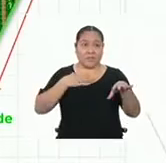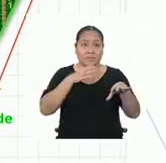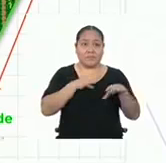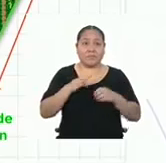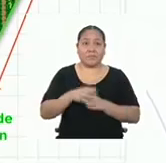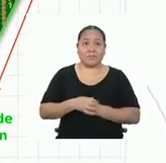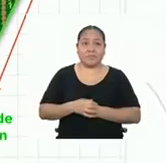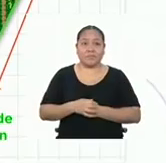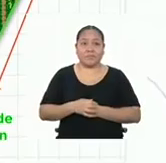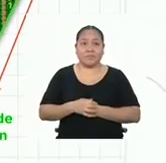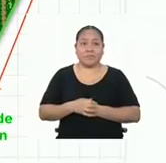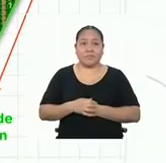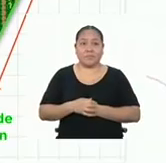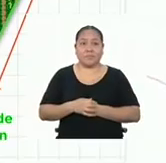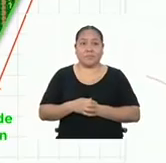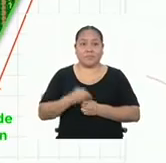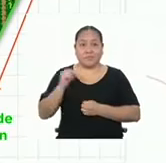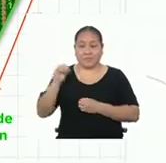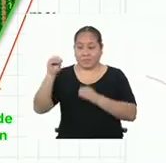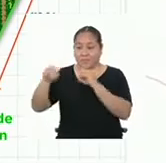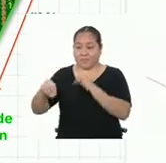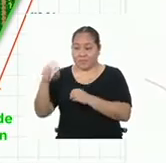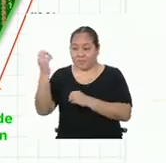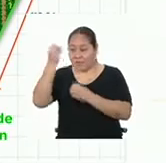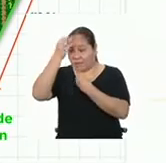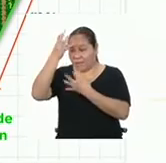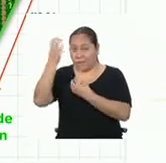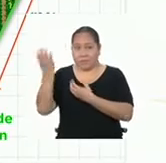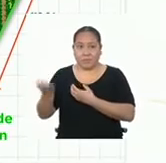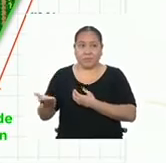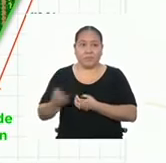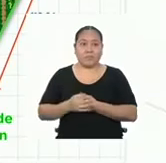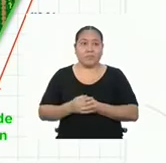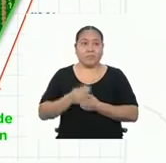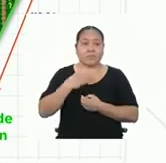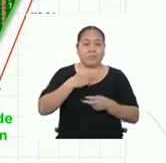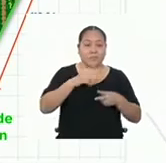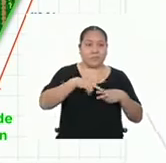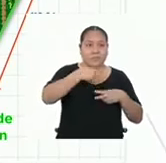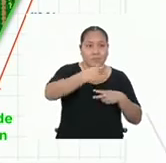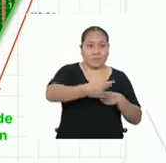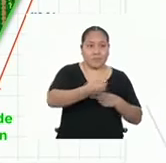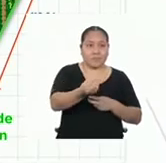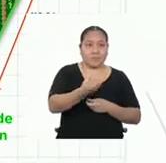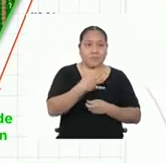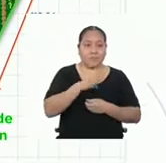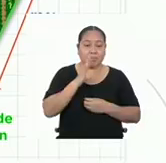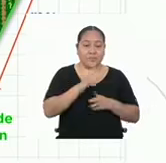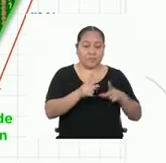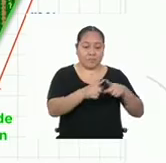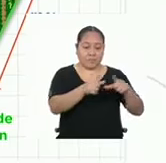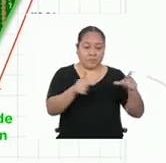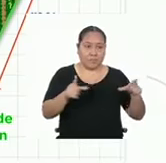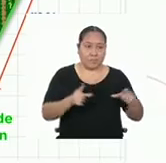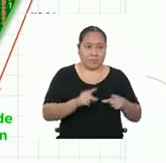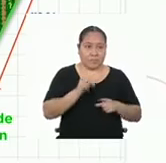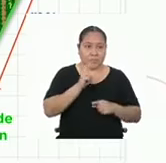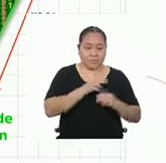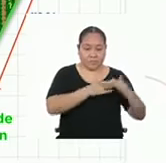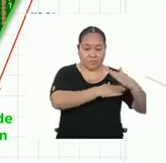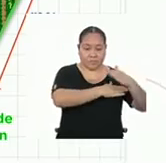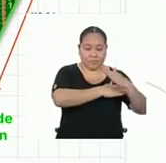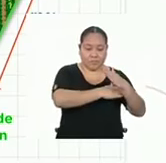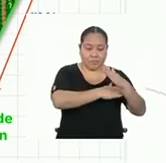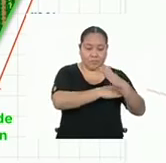Ahora, voy a poner las medidas que tengo Mi vecino Manuel me dijo que su terreno tenía dos lados